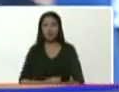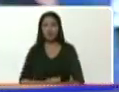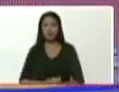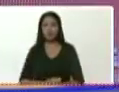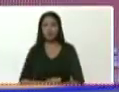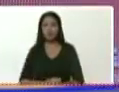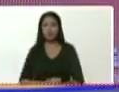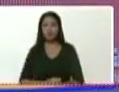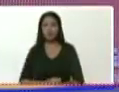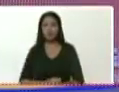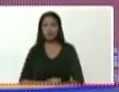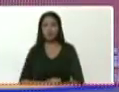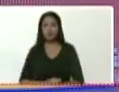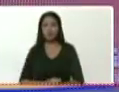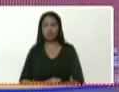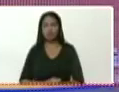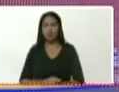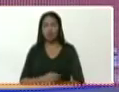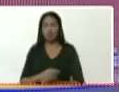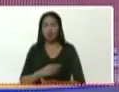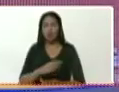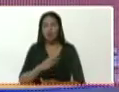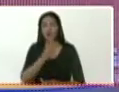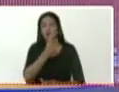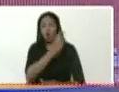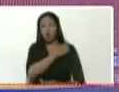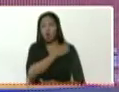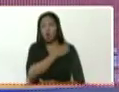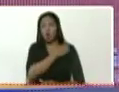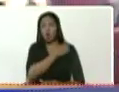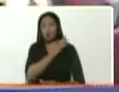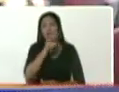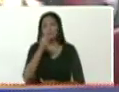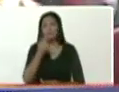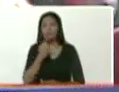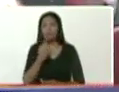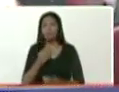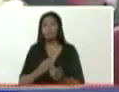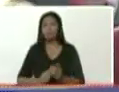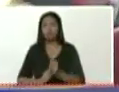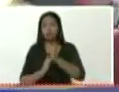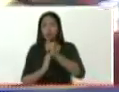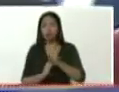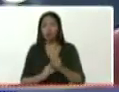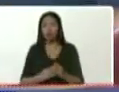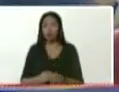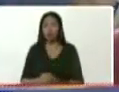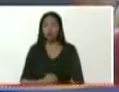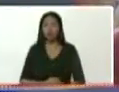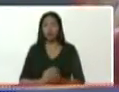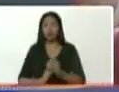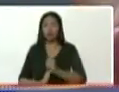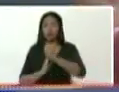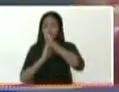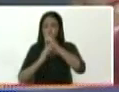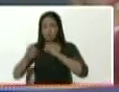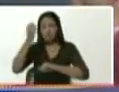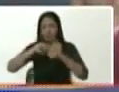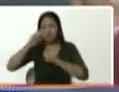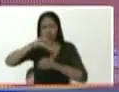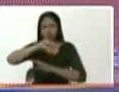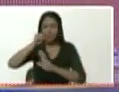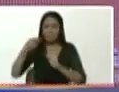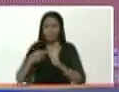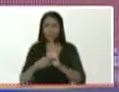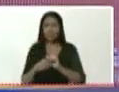Al coronel Raúl Cifontes Grafé, comandante del Área de Defensa Integral